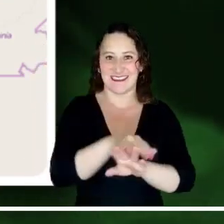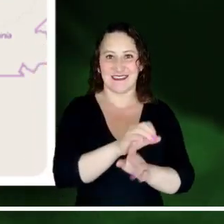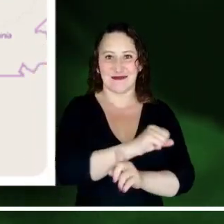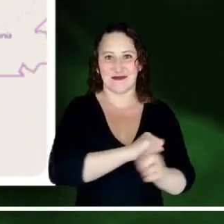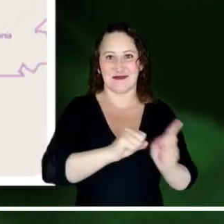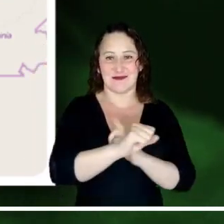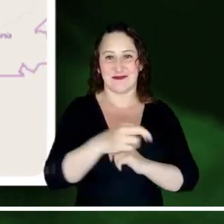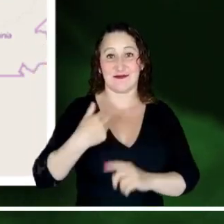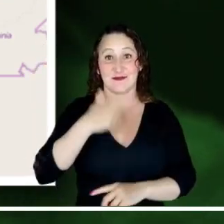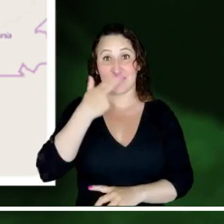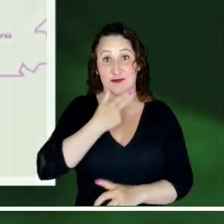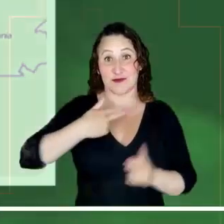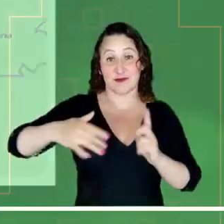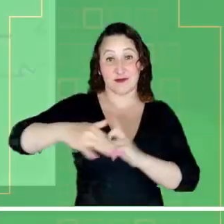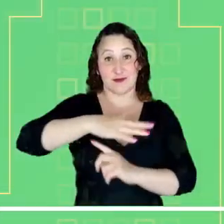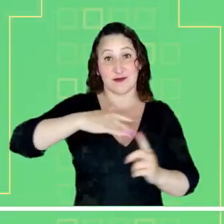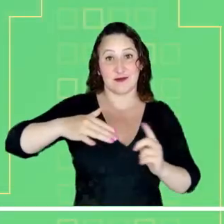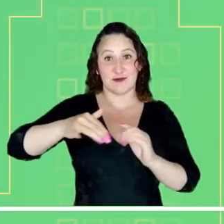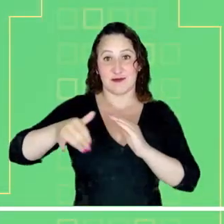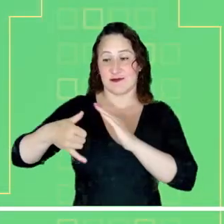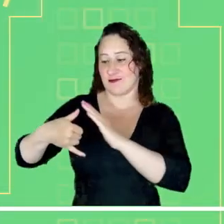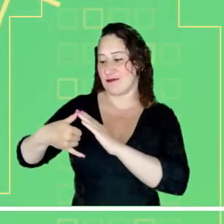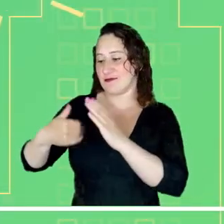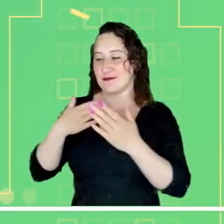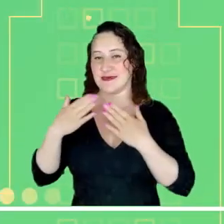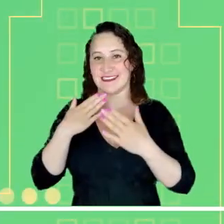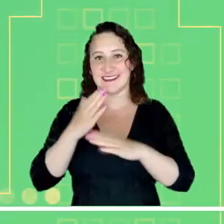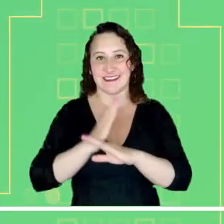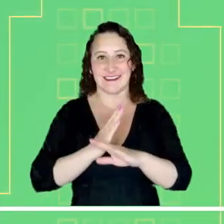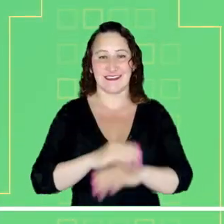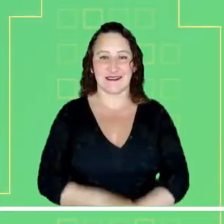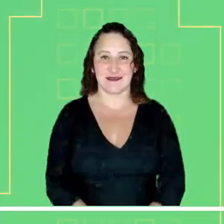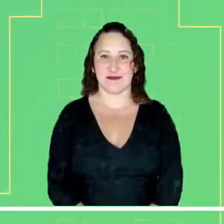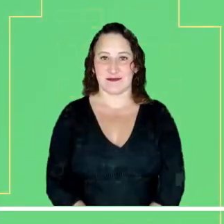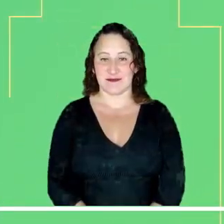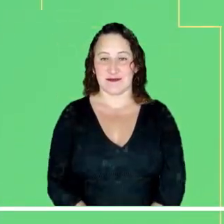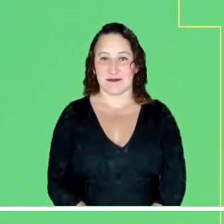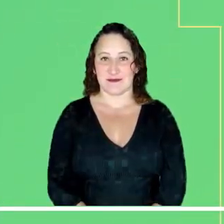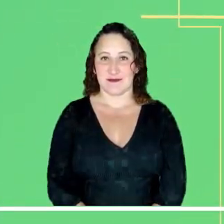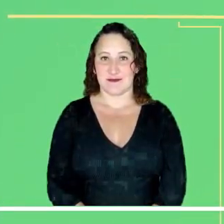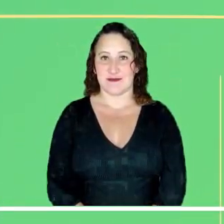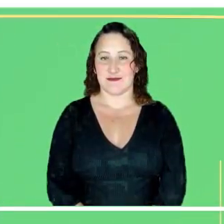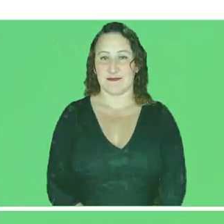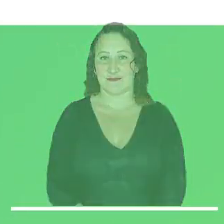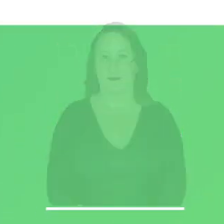y Putumayo. Los esperamos en nuestras redes sociales. Nuestro